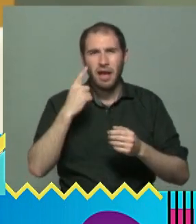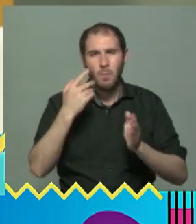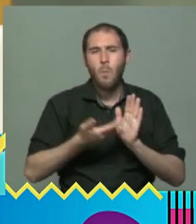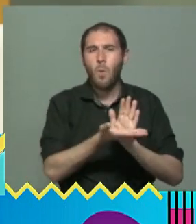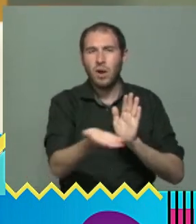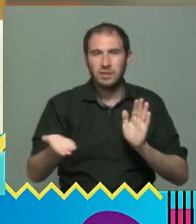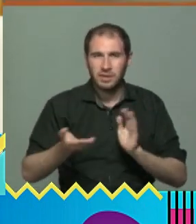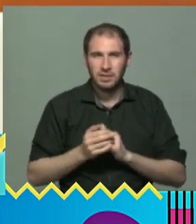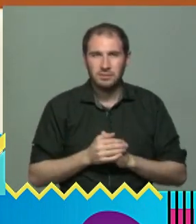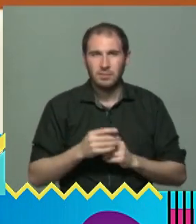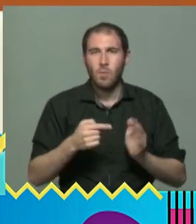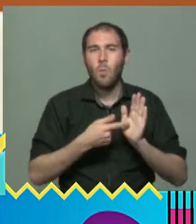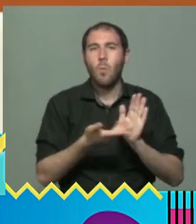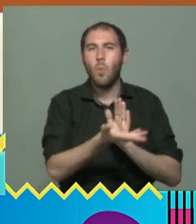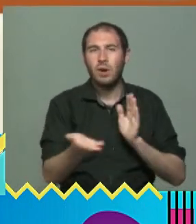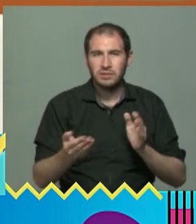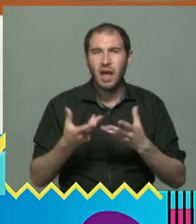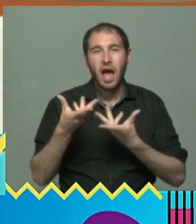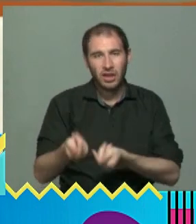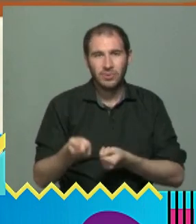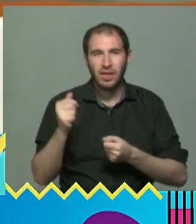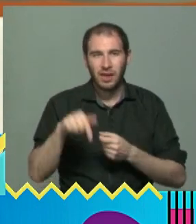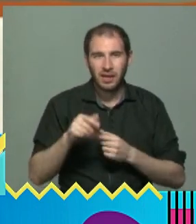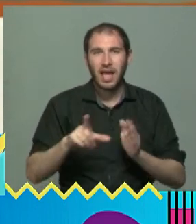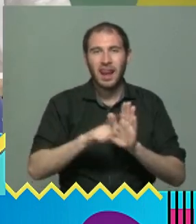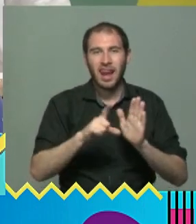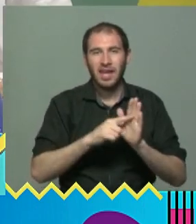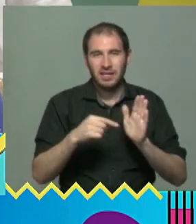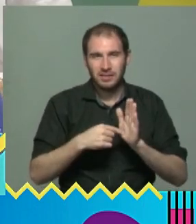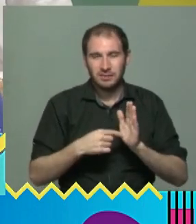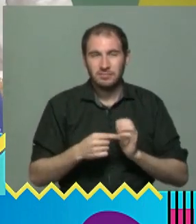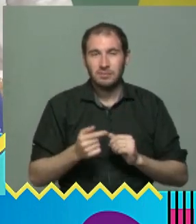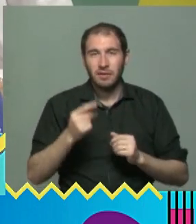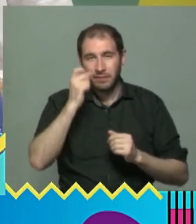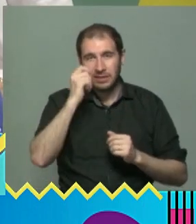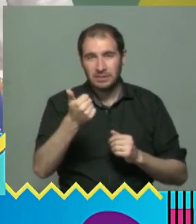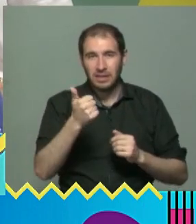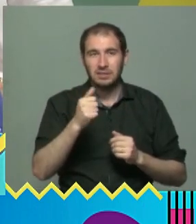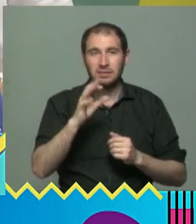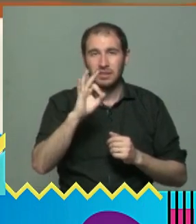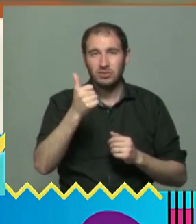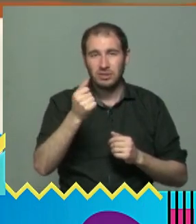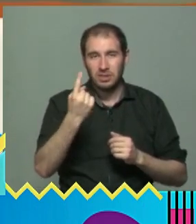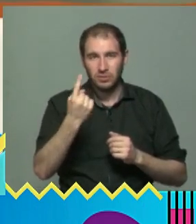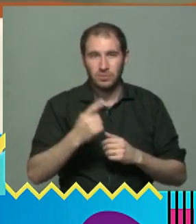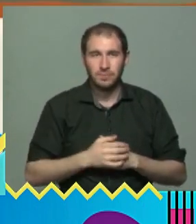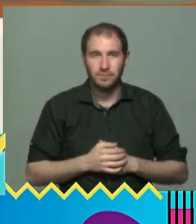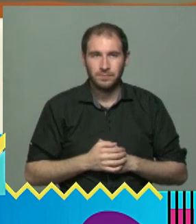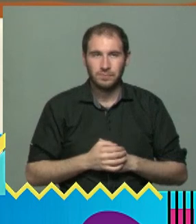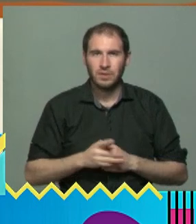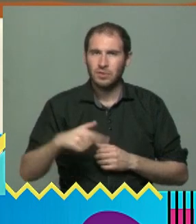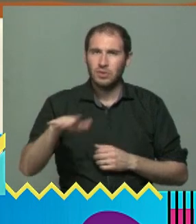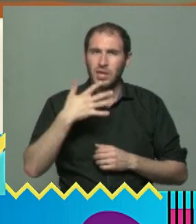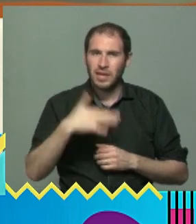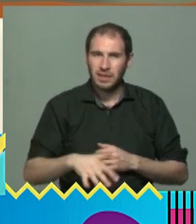visibilidad. Visibilizar, que es lo que nos permite esta ley que es la 26.061. Y